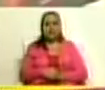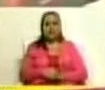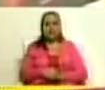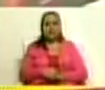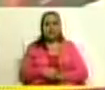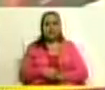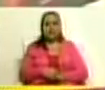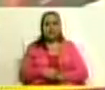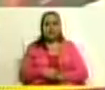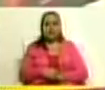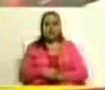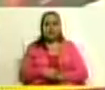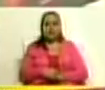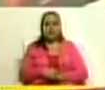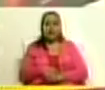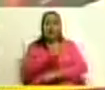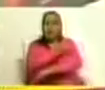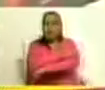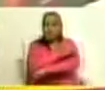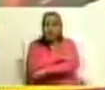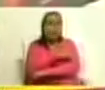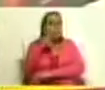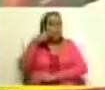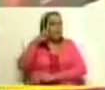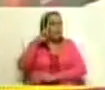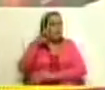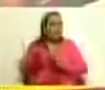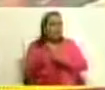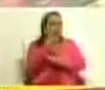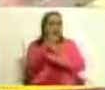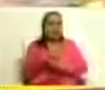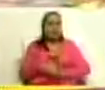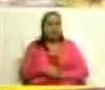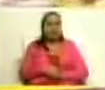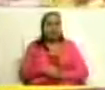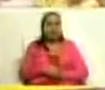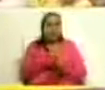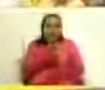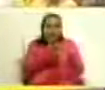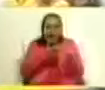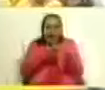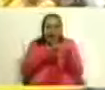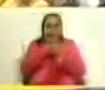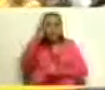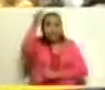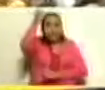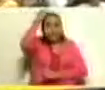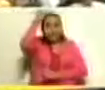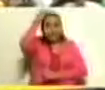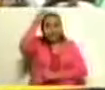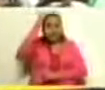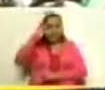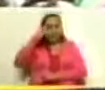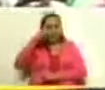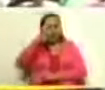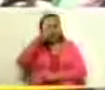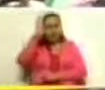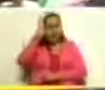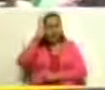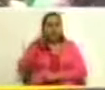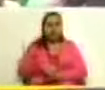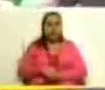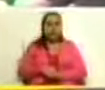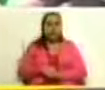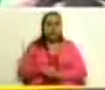Y la derecha fue experta en engañar. En engañar. Diosdado, ¿cómo es que decía nuestro